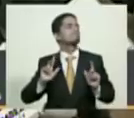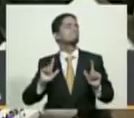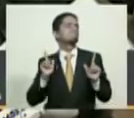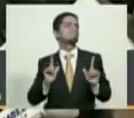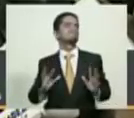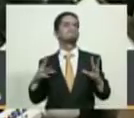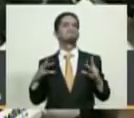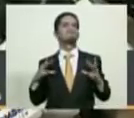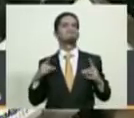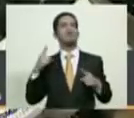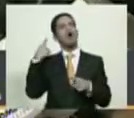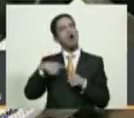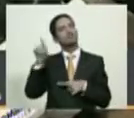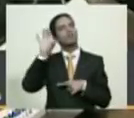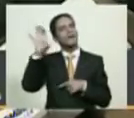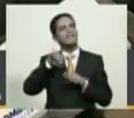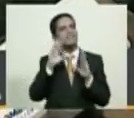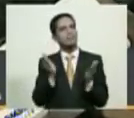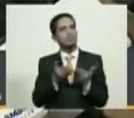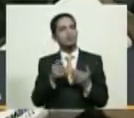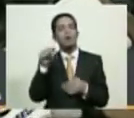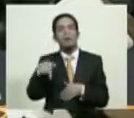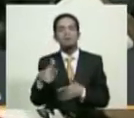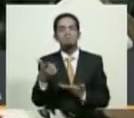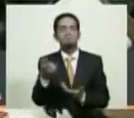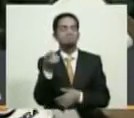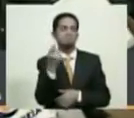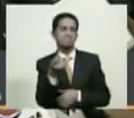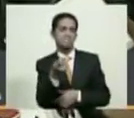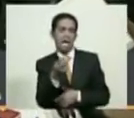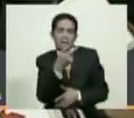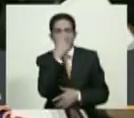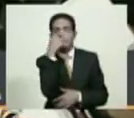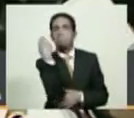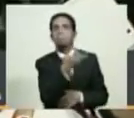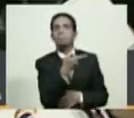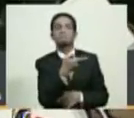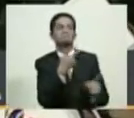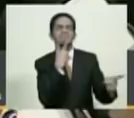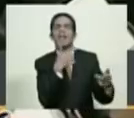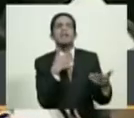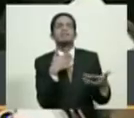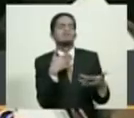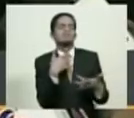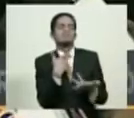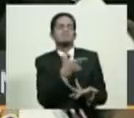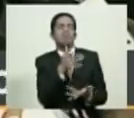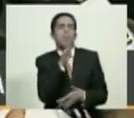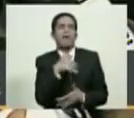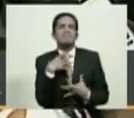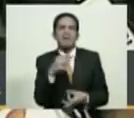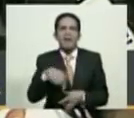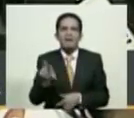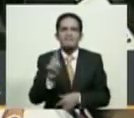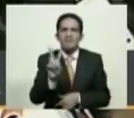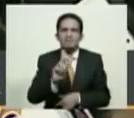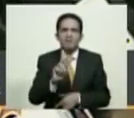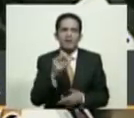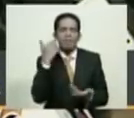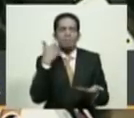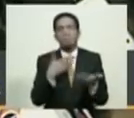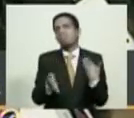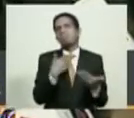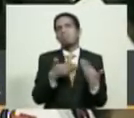ellos, hoy nosotros ni siquiera le hacemos un llamado, porque a ellos ya no les interesa este país. Nosotros le hacemos un llamado a ese pueblo que nos